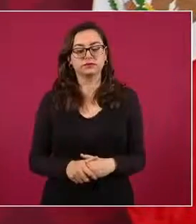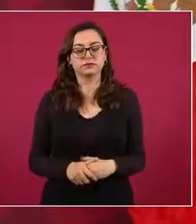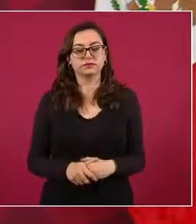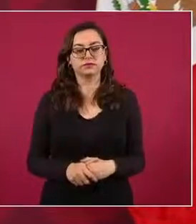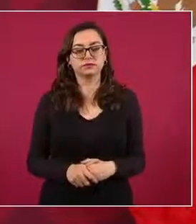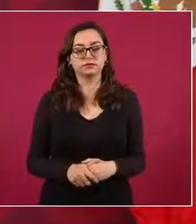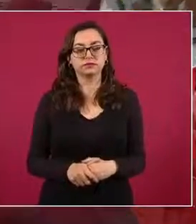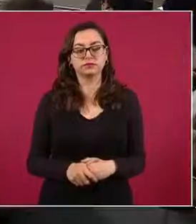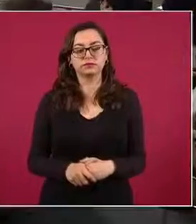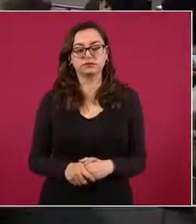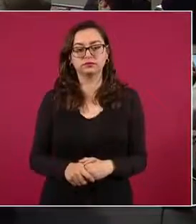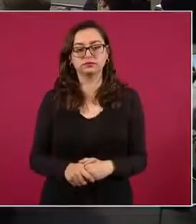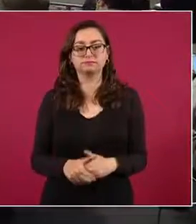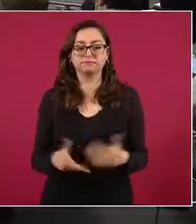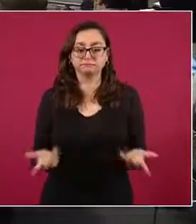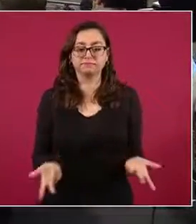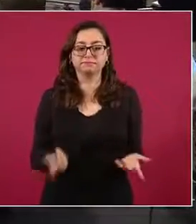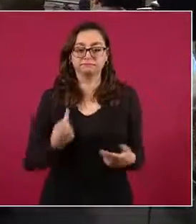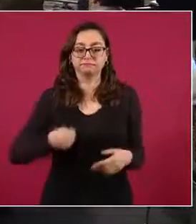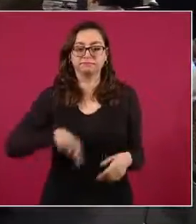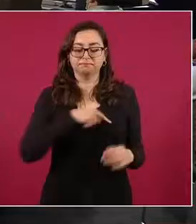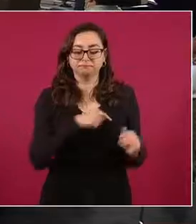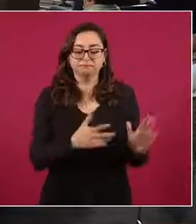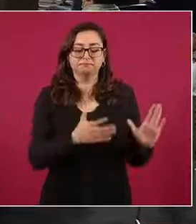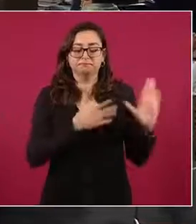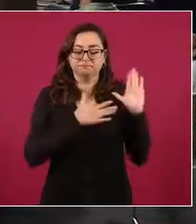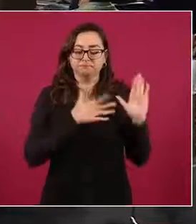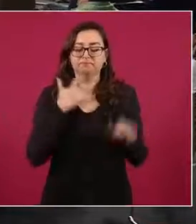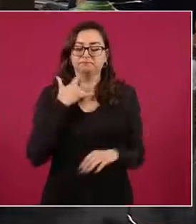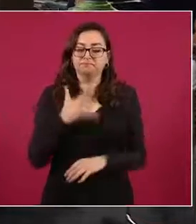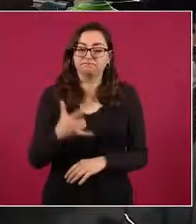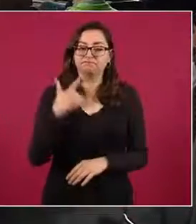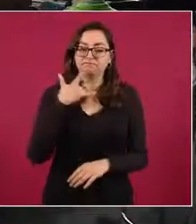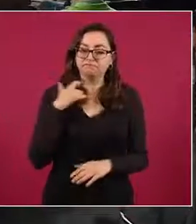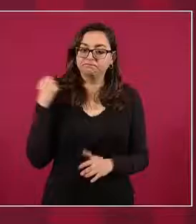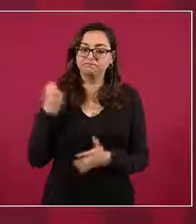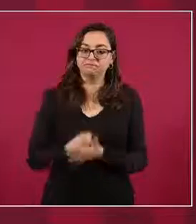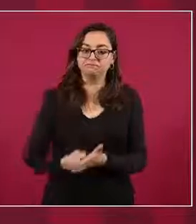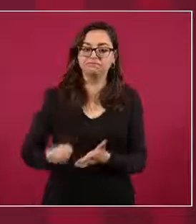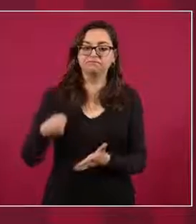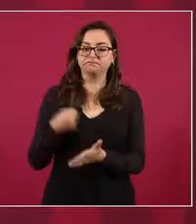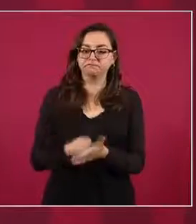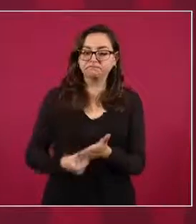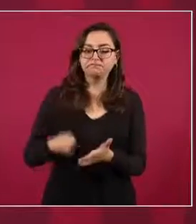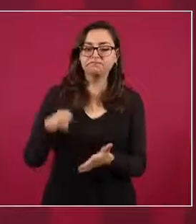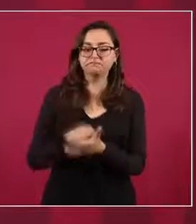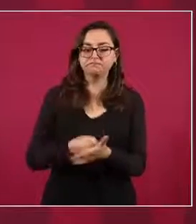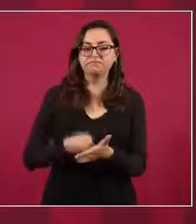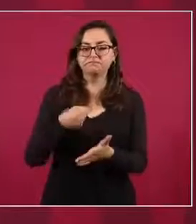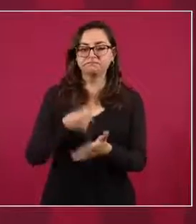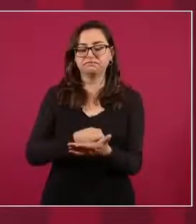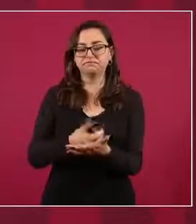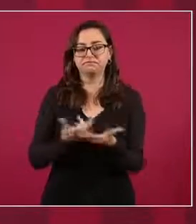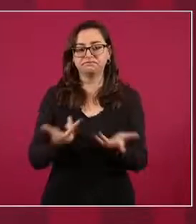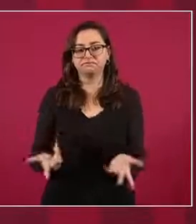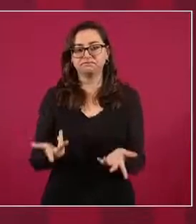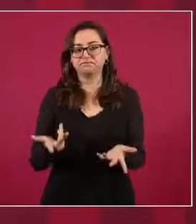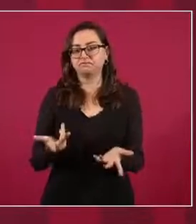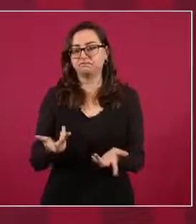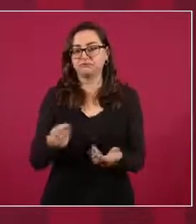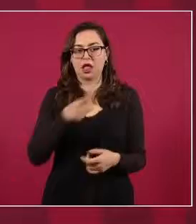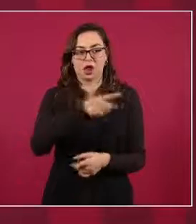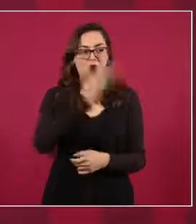Y ya hicimos el compromiso y vamos a cumplir. Por eso, vamos a ver de qué